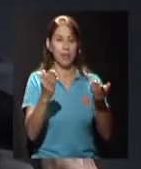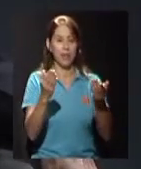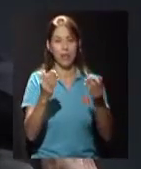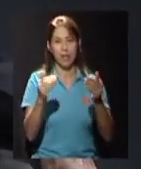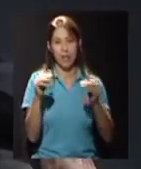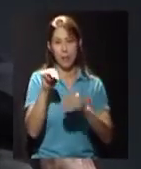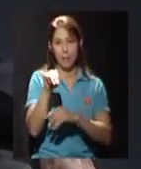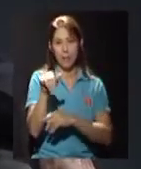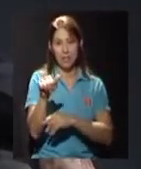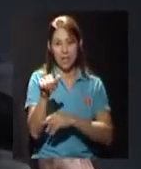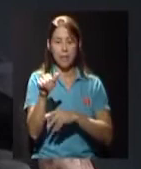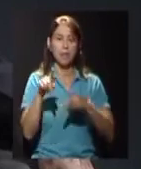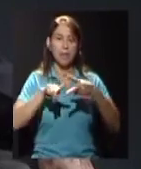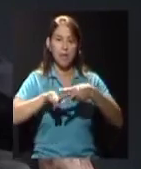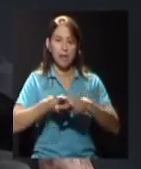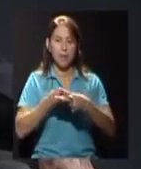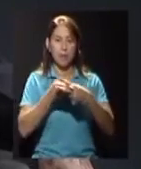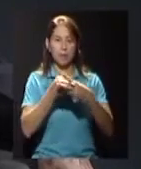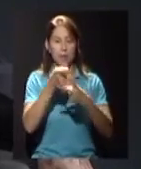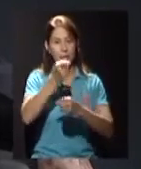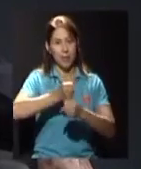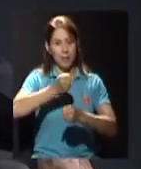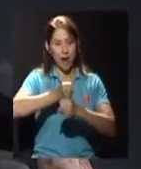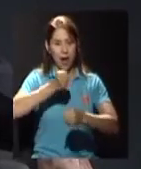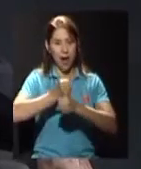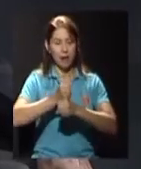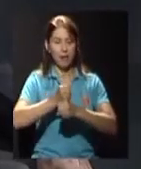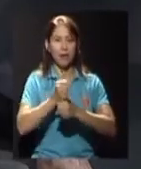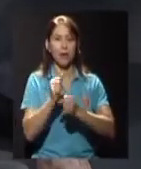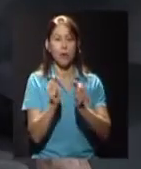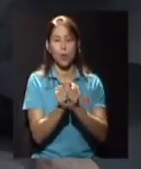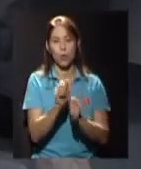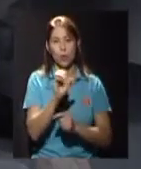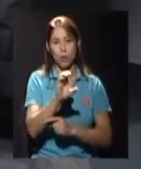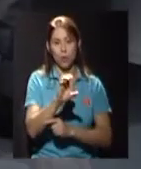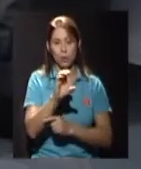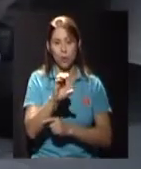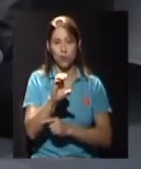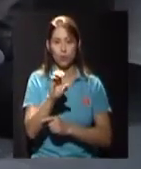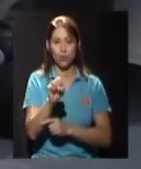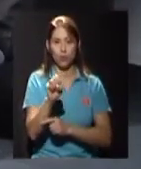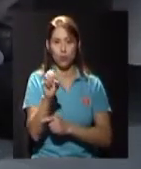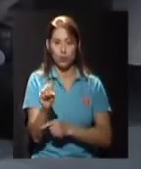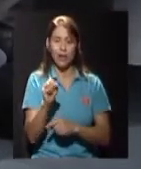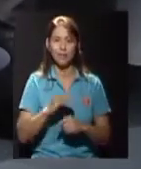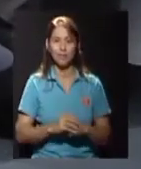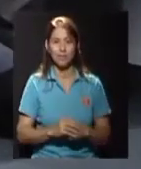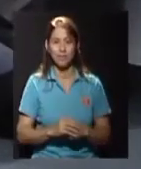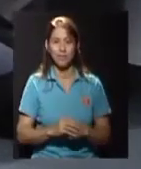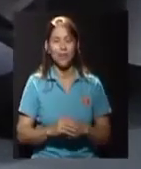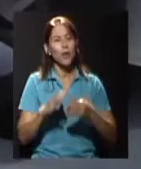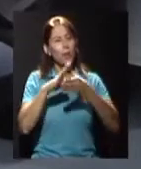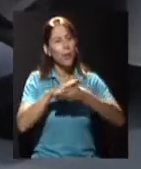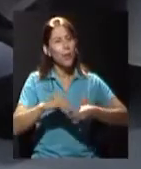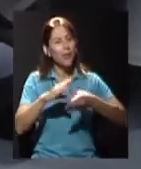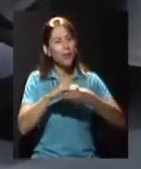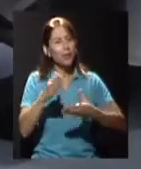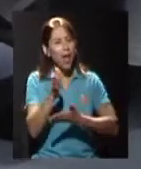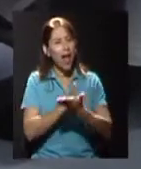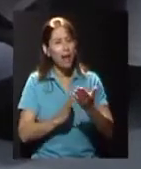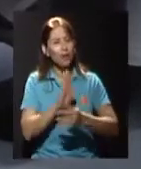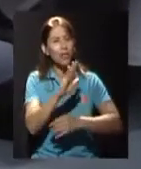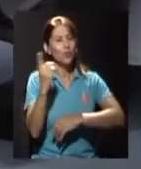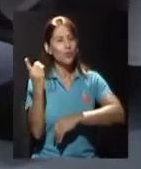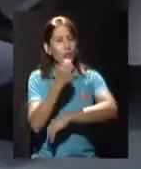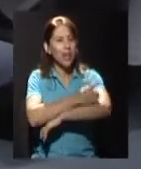entré a trabajar a la caja del seguro social cuéntenos algo de cuando usted de sus días de